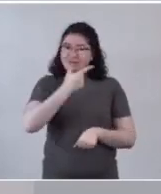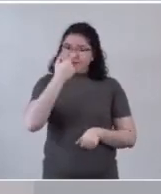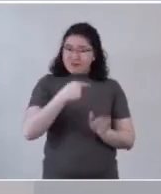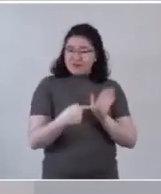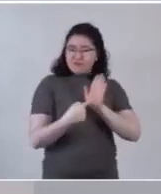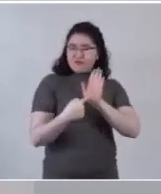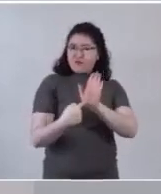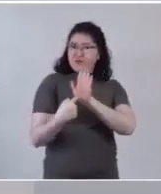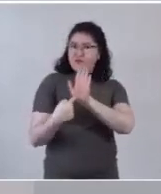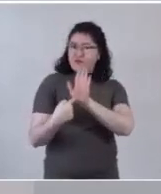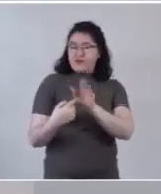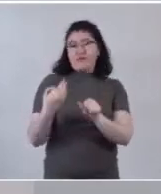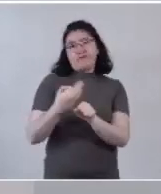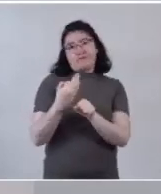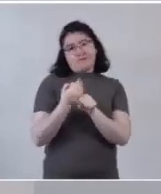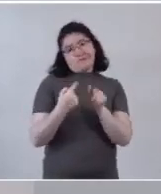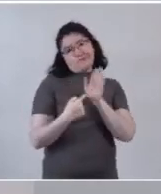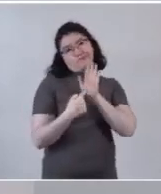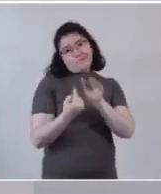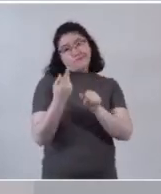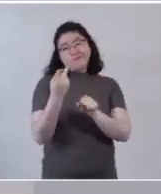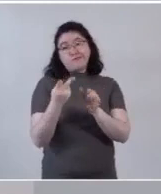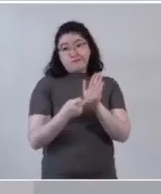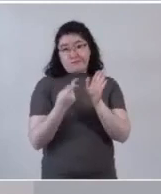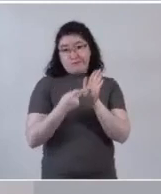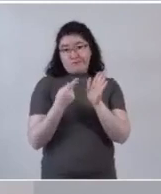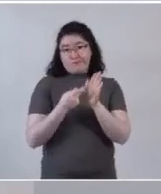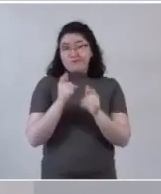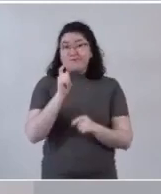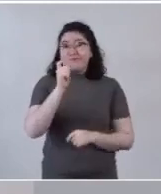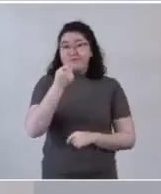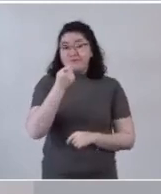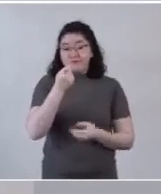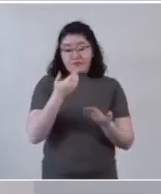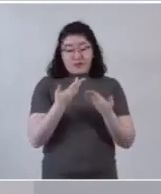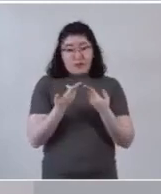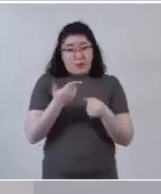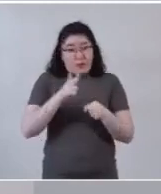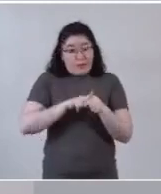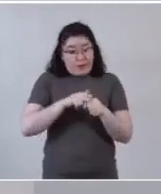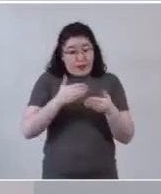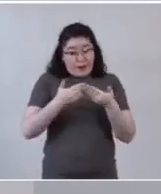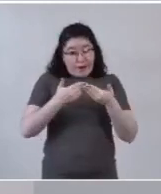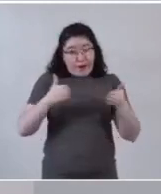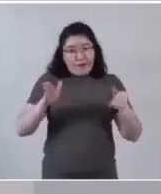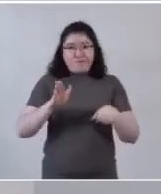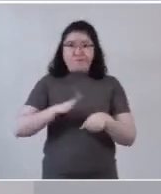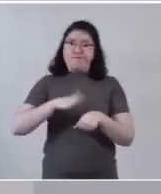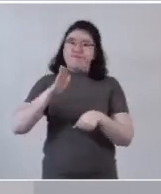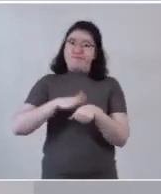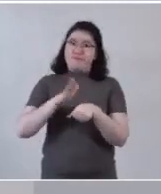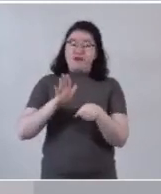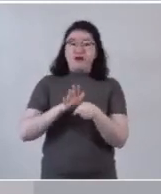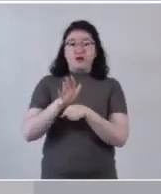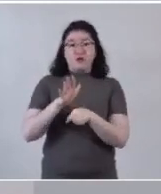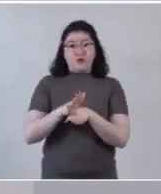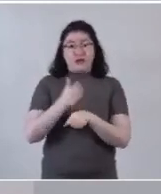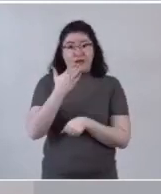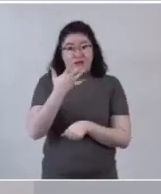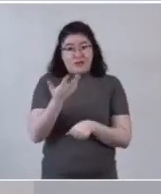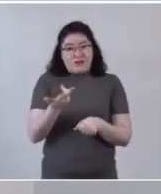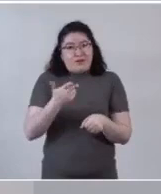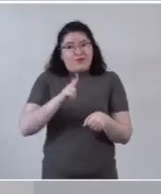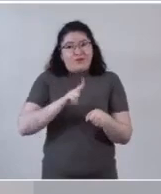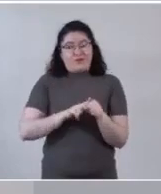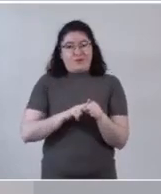y que ahora se las presenté, se abrieron más hospitales en la ciudad, particularmente los 5 hospitales del